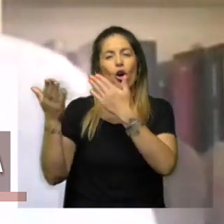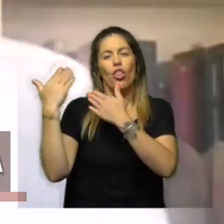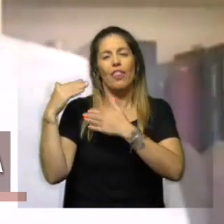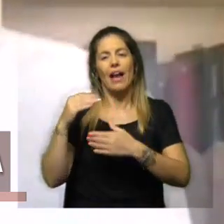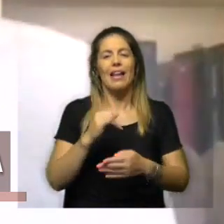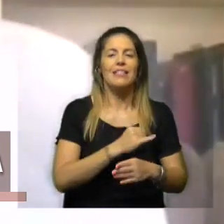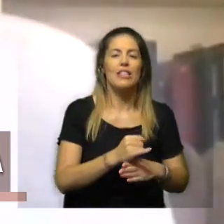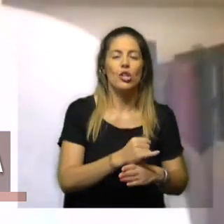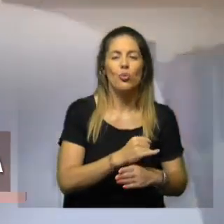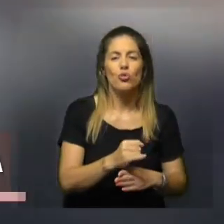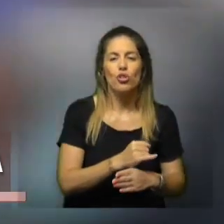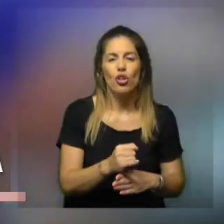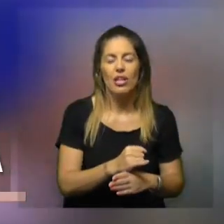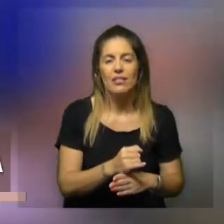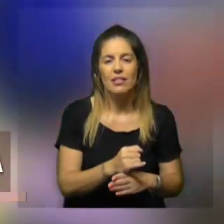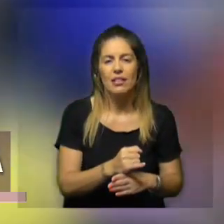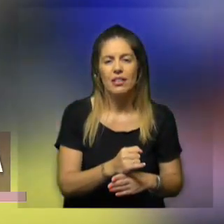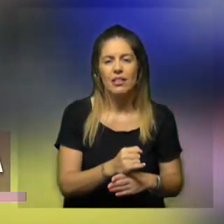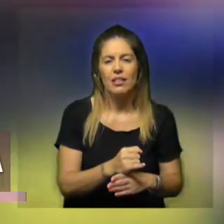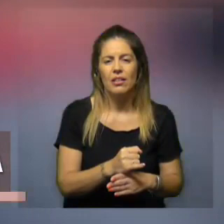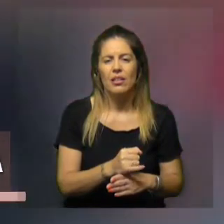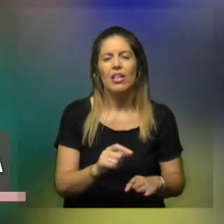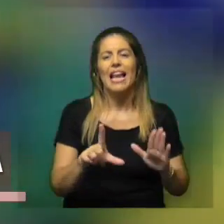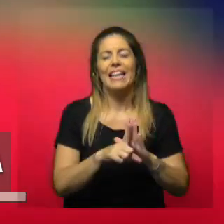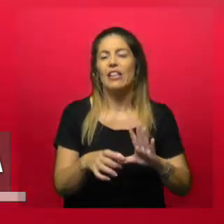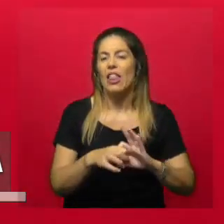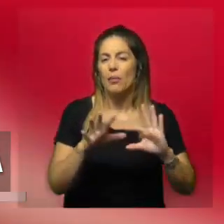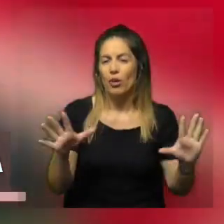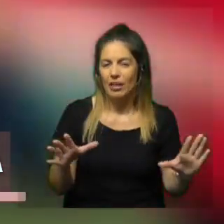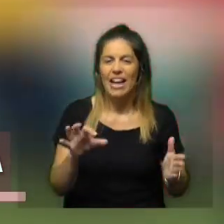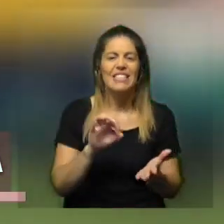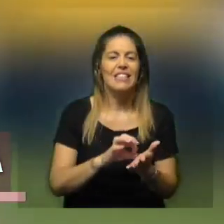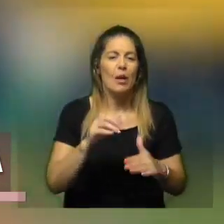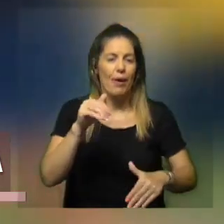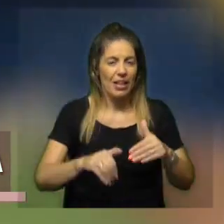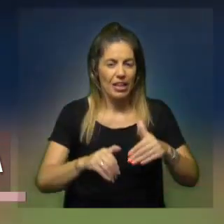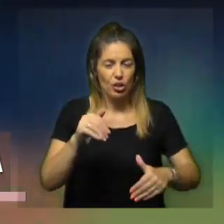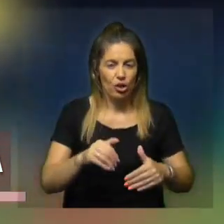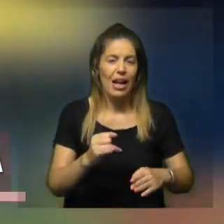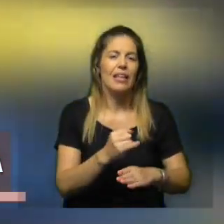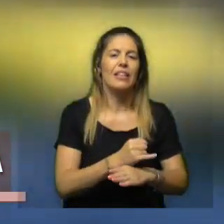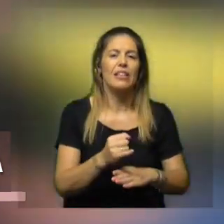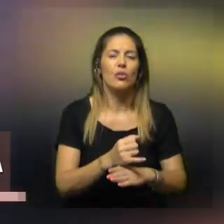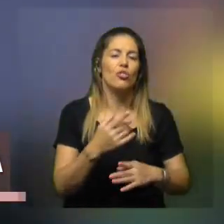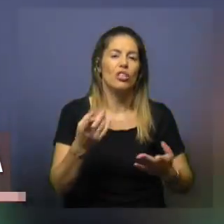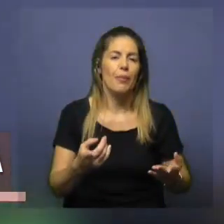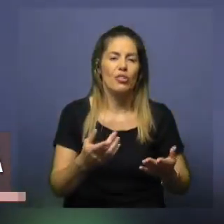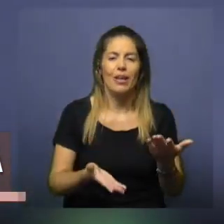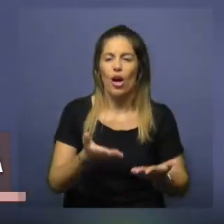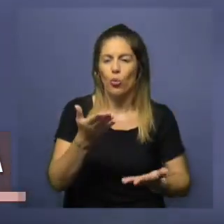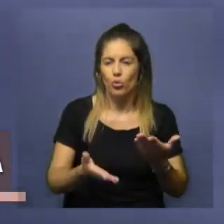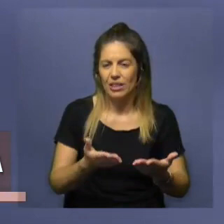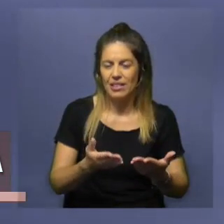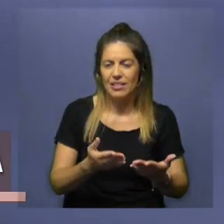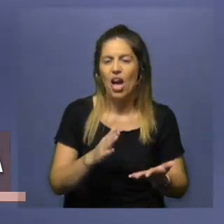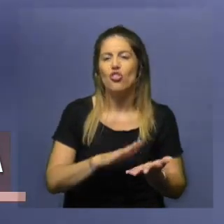sobre la legitimidad de la democracia, del sistema electoral, las discusiones sobre la justicia, las discusiones sobre la